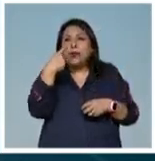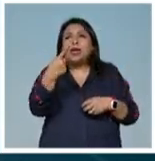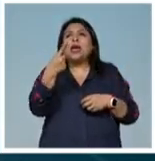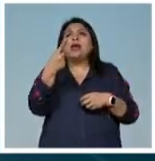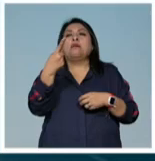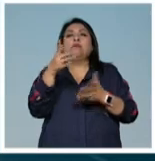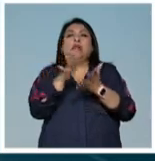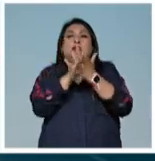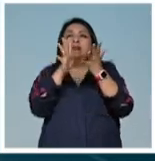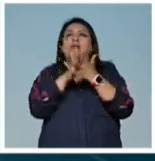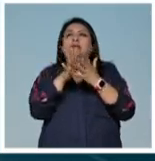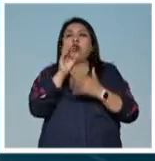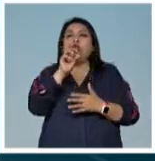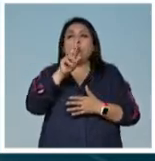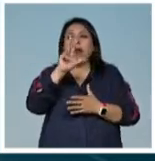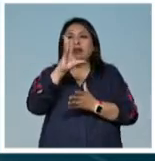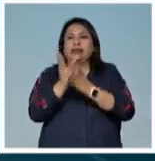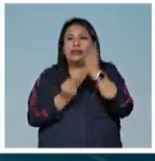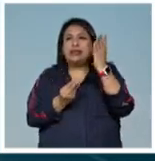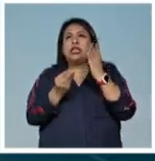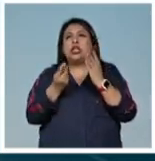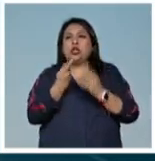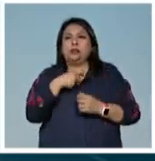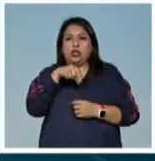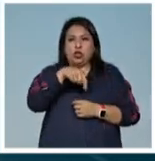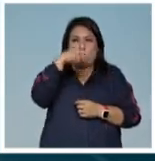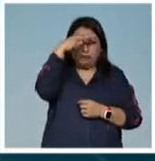Presencia, obras del exilio republicano español en México.